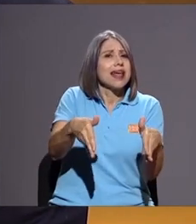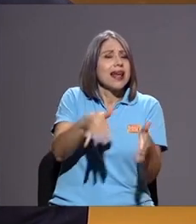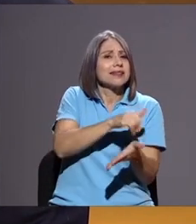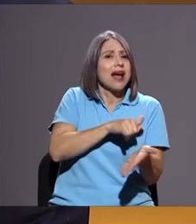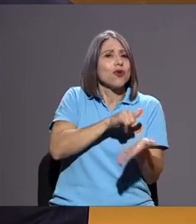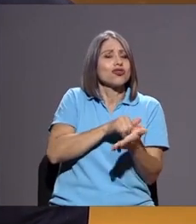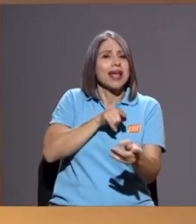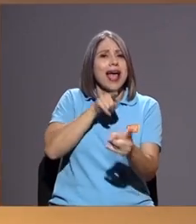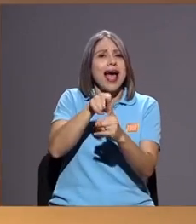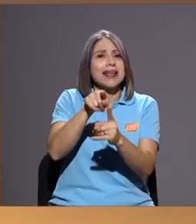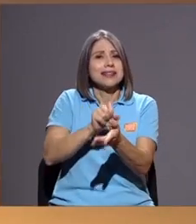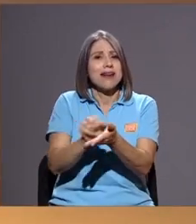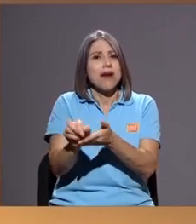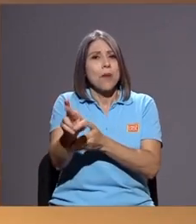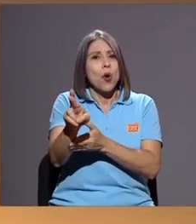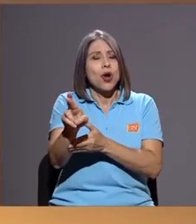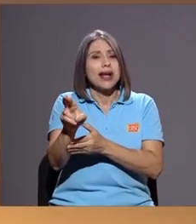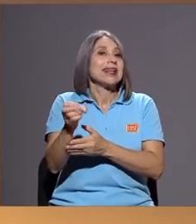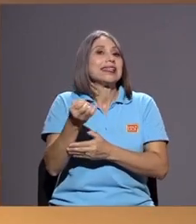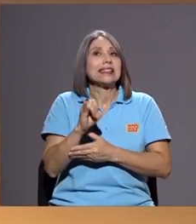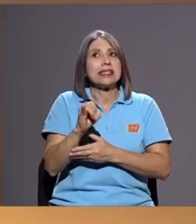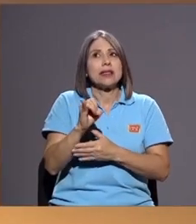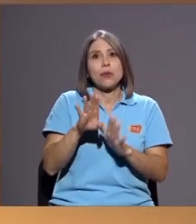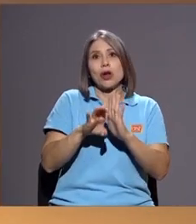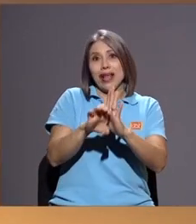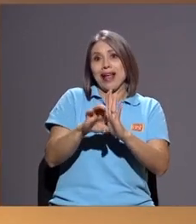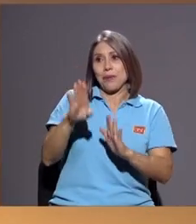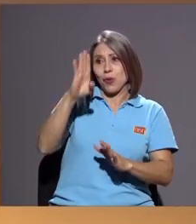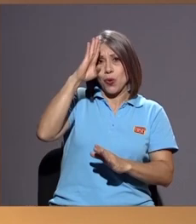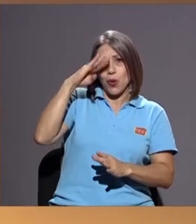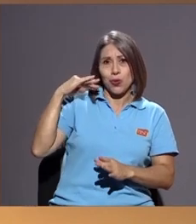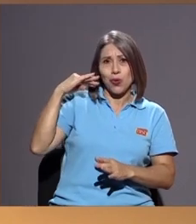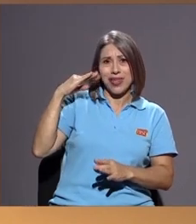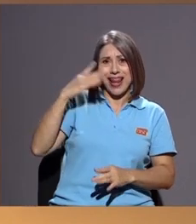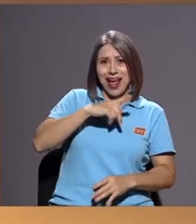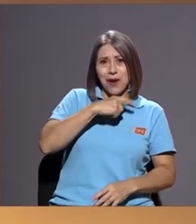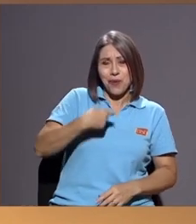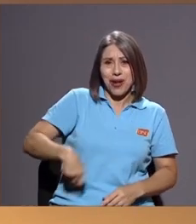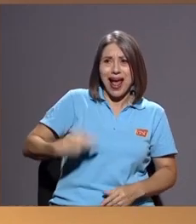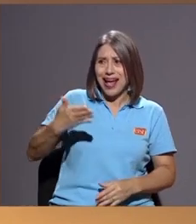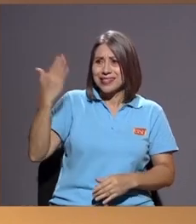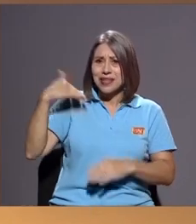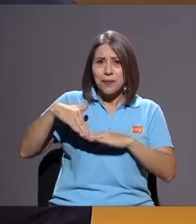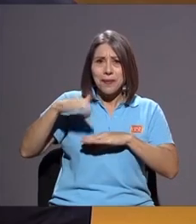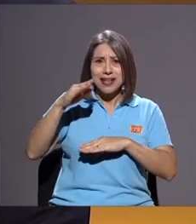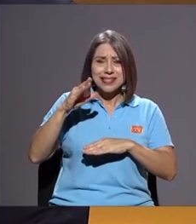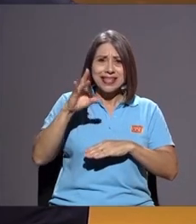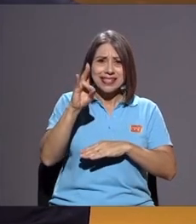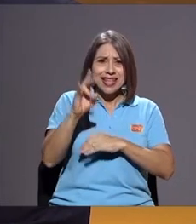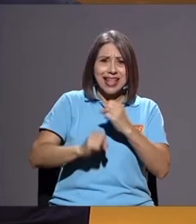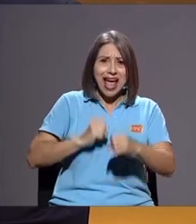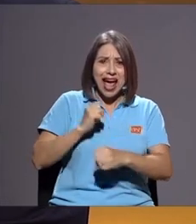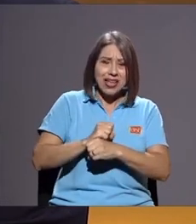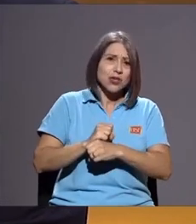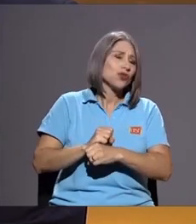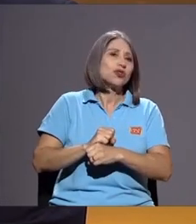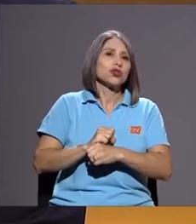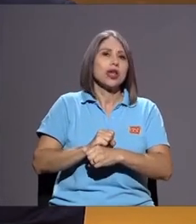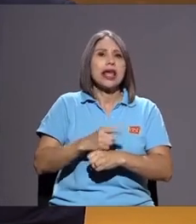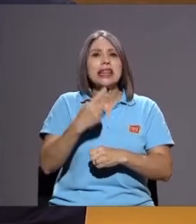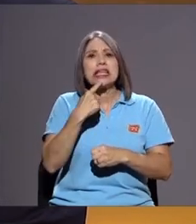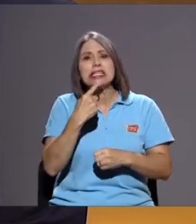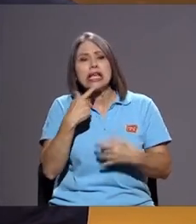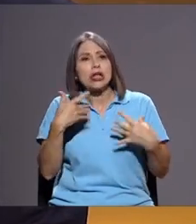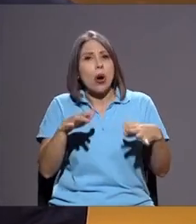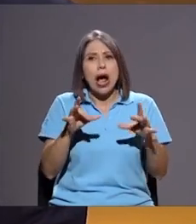calientes hace en el gobierno y el aura o sea de más de 10 y hay 67 años diciendo que era una barbaridad lo que se